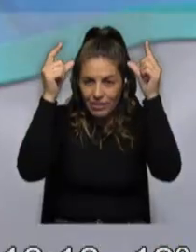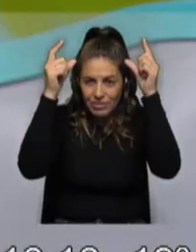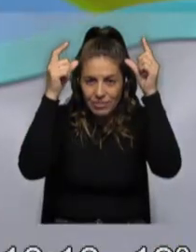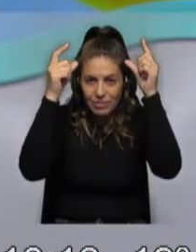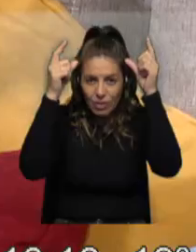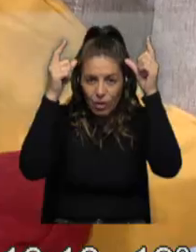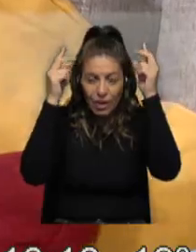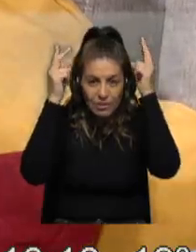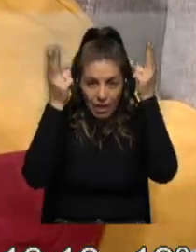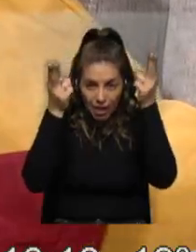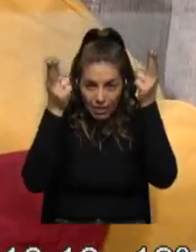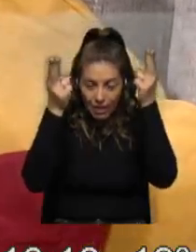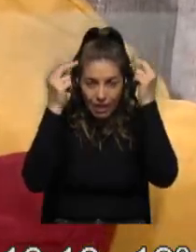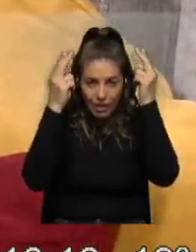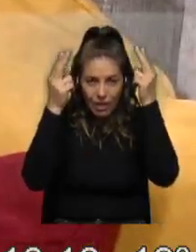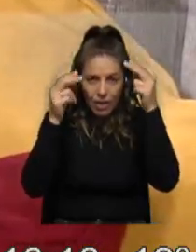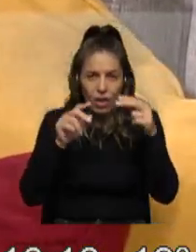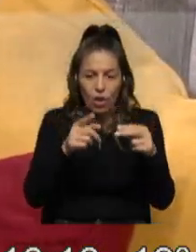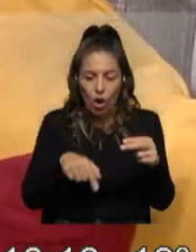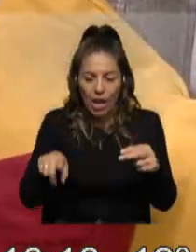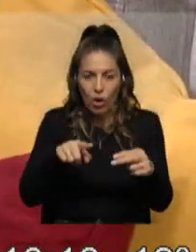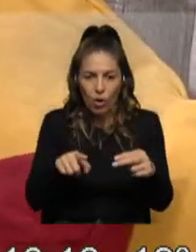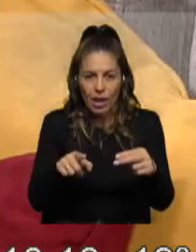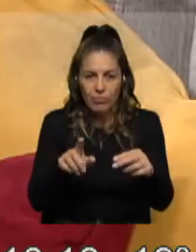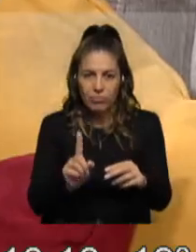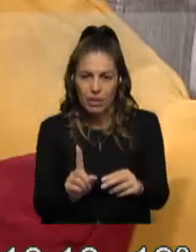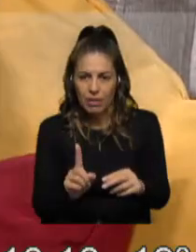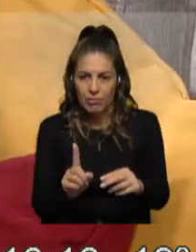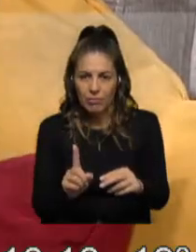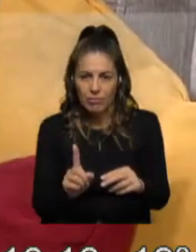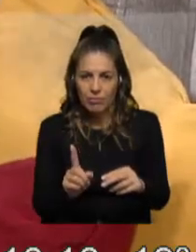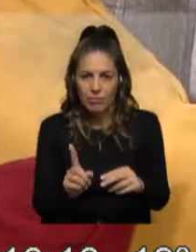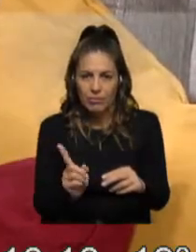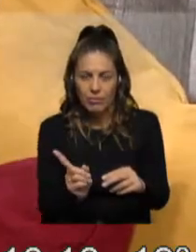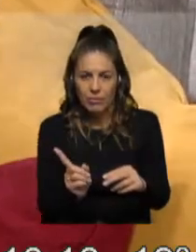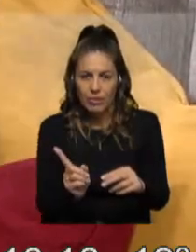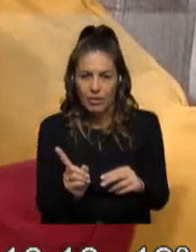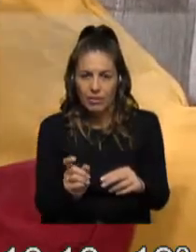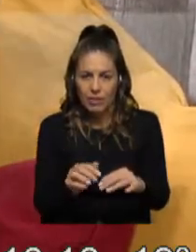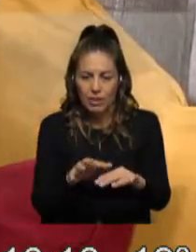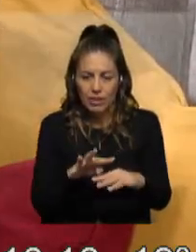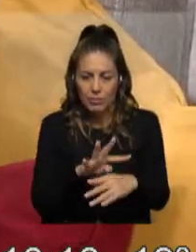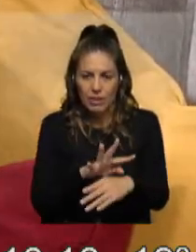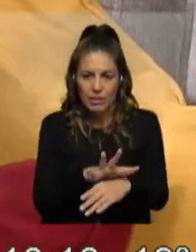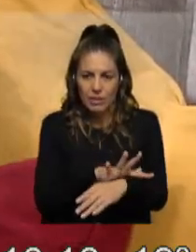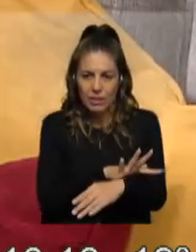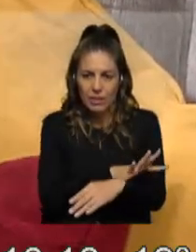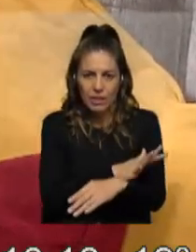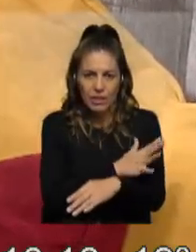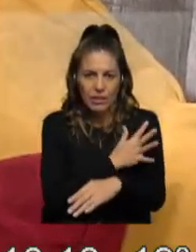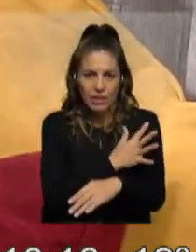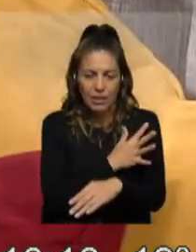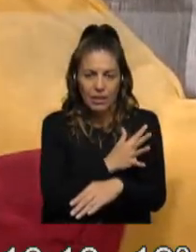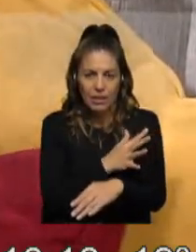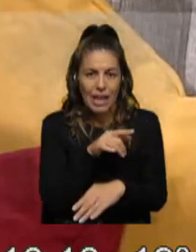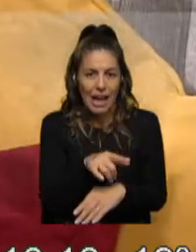perro. Orejas hacia adelante. Con la cola no levantada, sino que quieta. Y el gato a veces hasta se eriza y parece como tratando de ser más grande. Sabemos